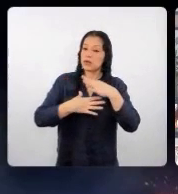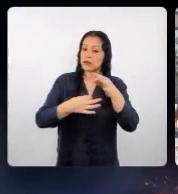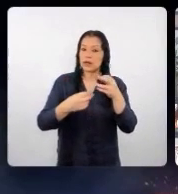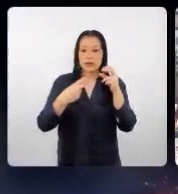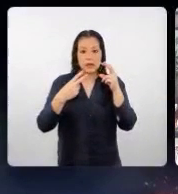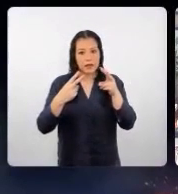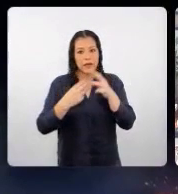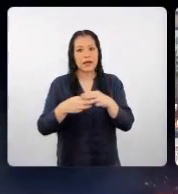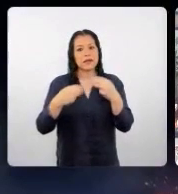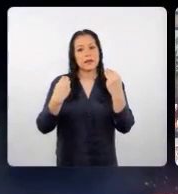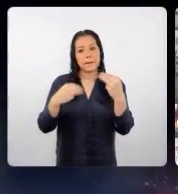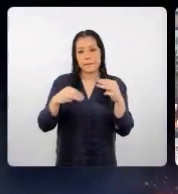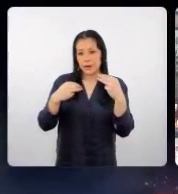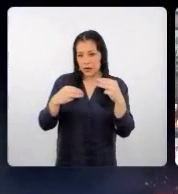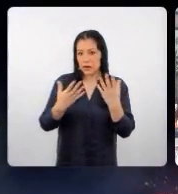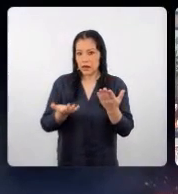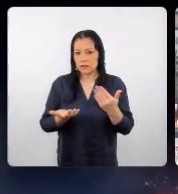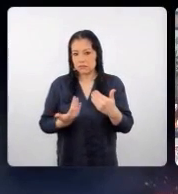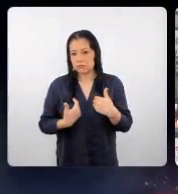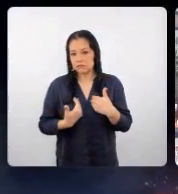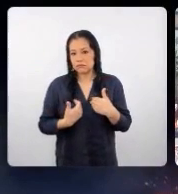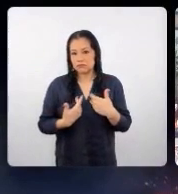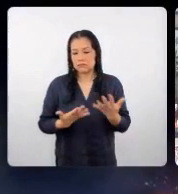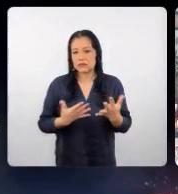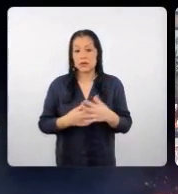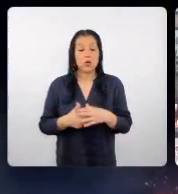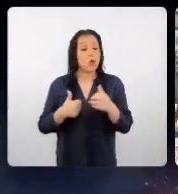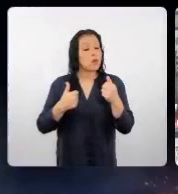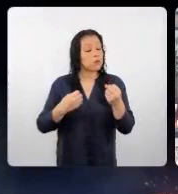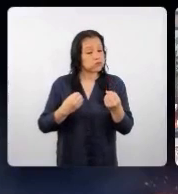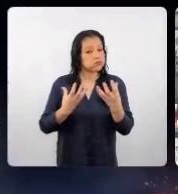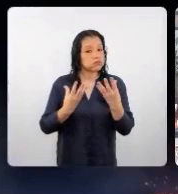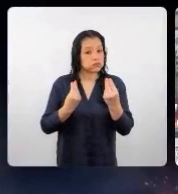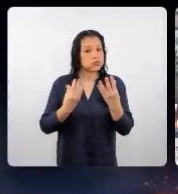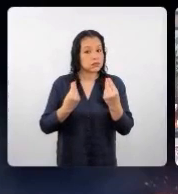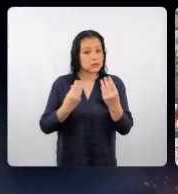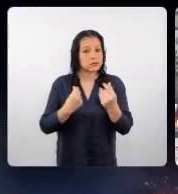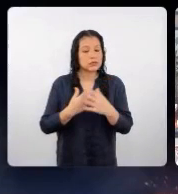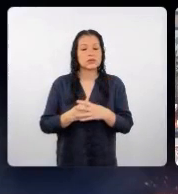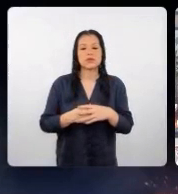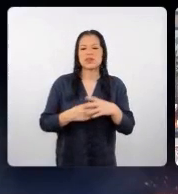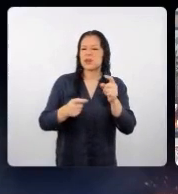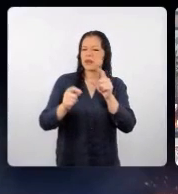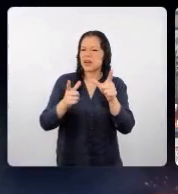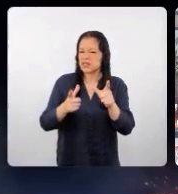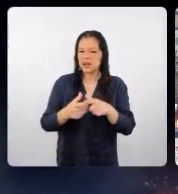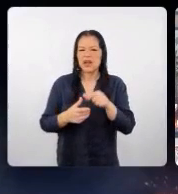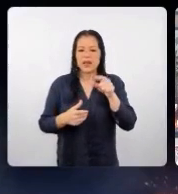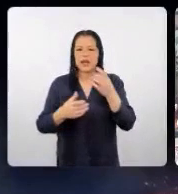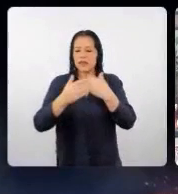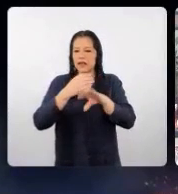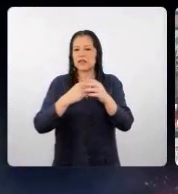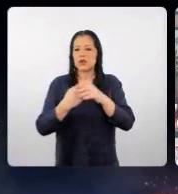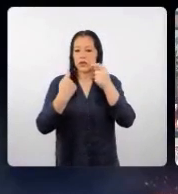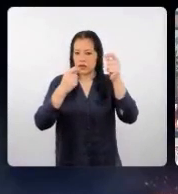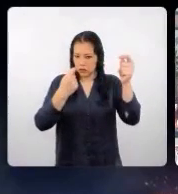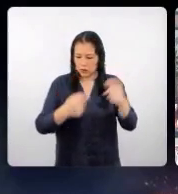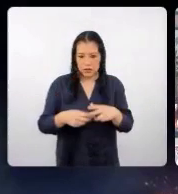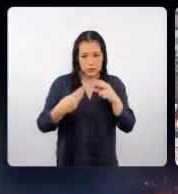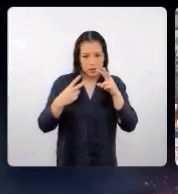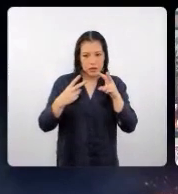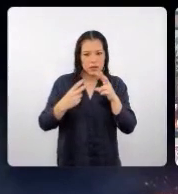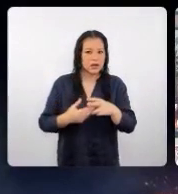este mercado haya un fuerte peso de la turoperación dentro del turismo, y justamente la